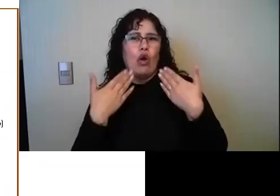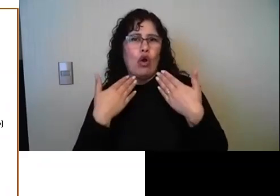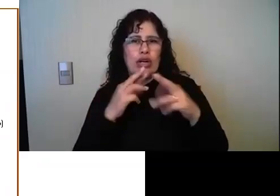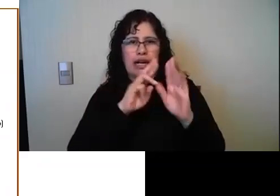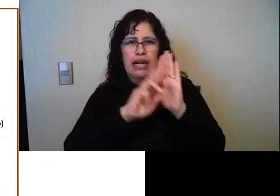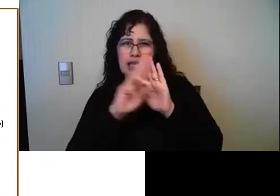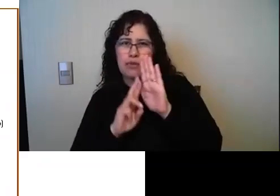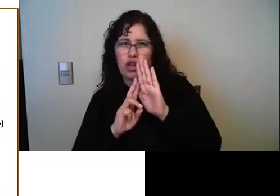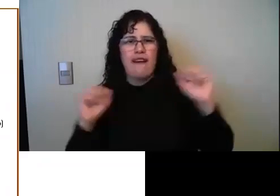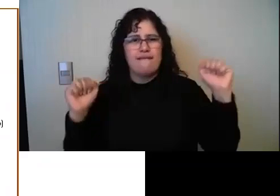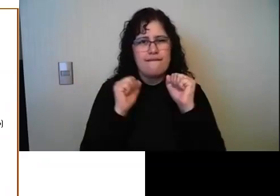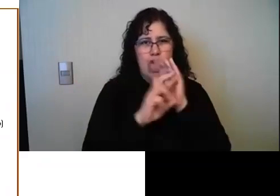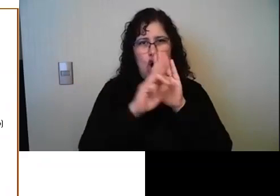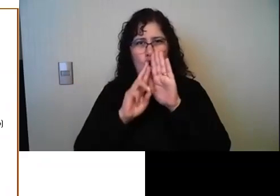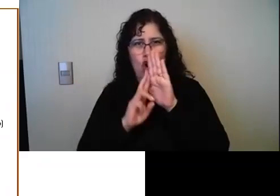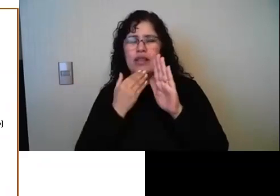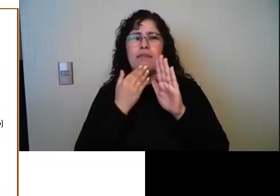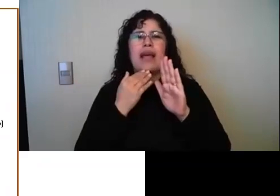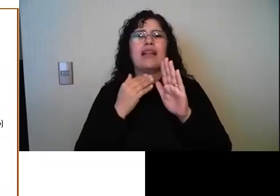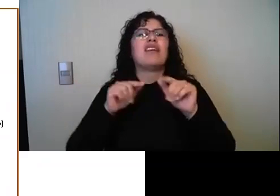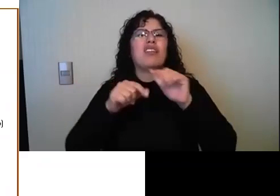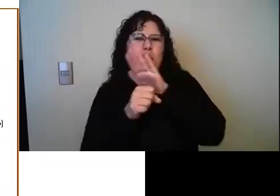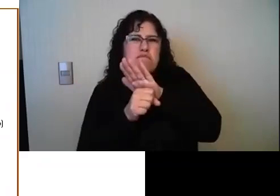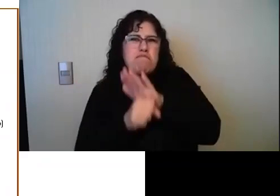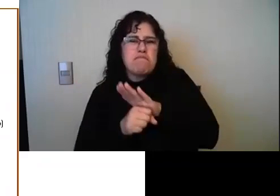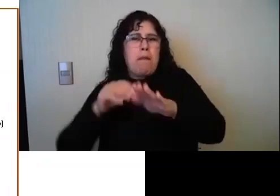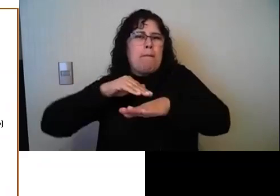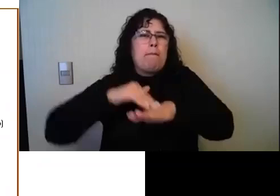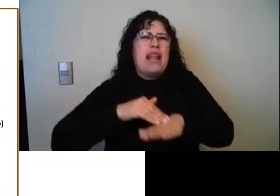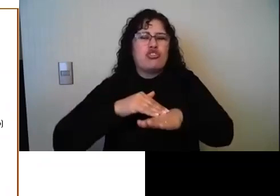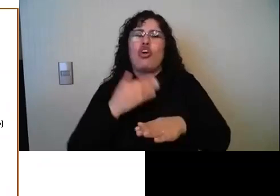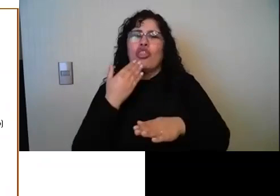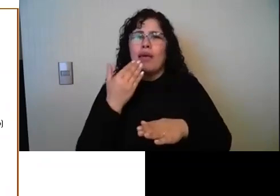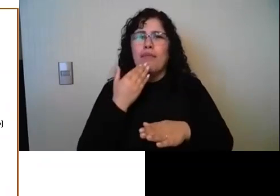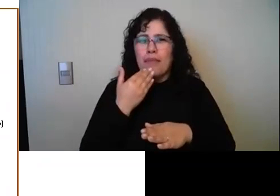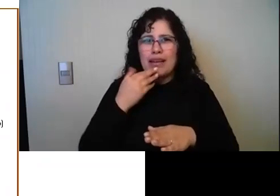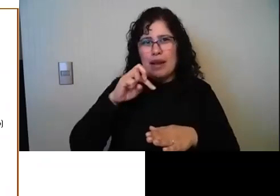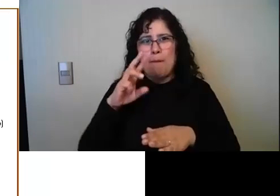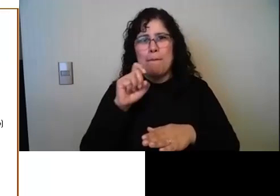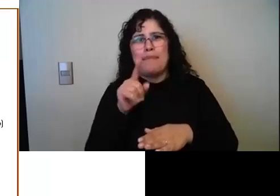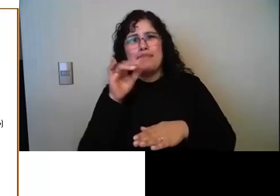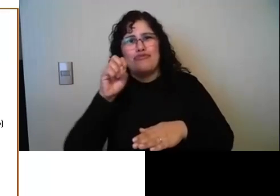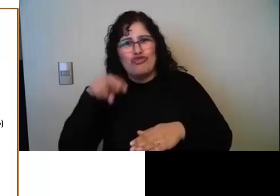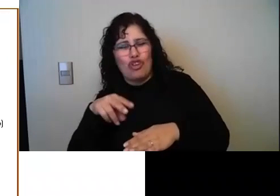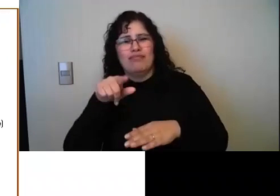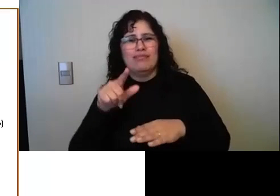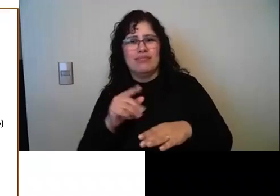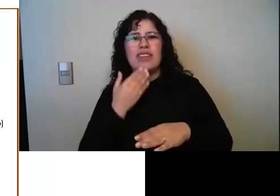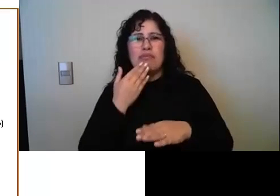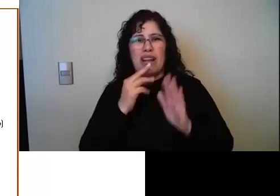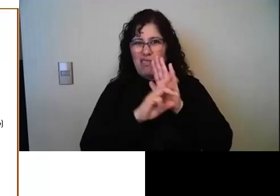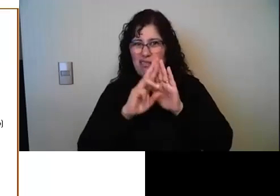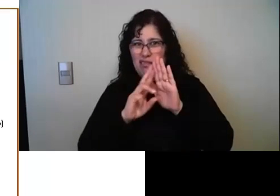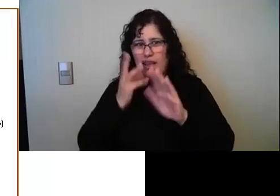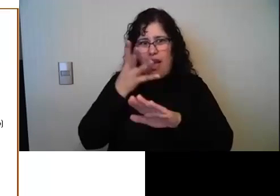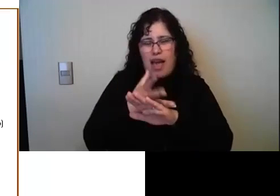frío, receptores para la presión. Todos estos están asociados, están ubicados a nivel de la